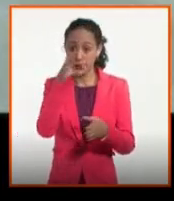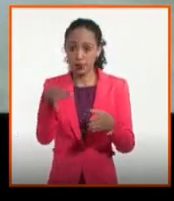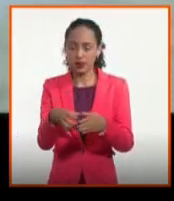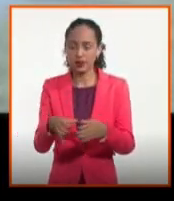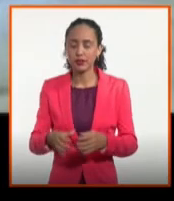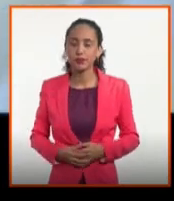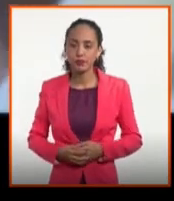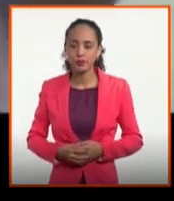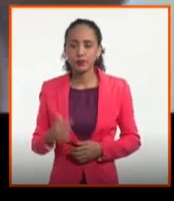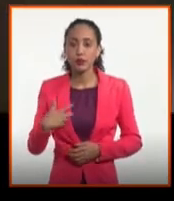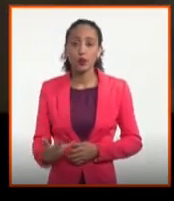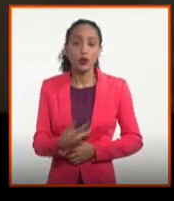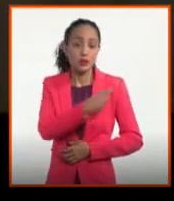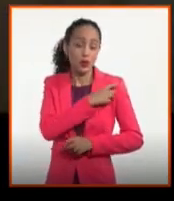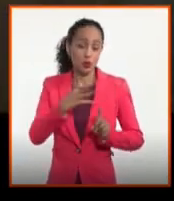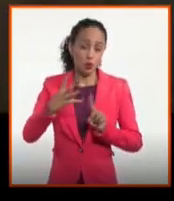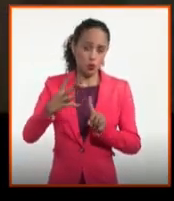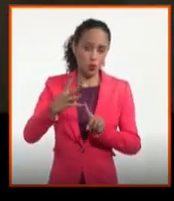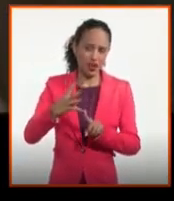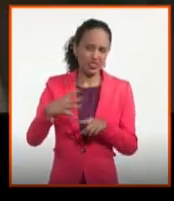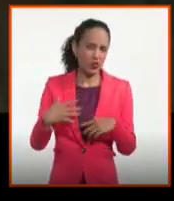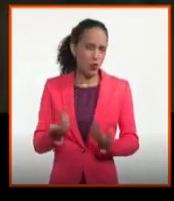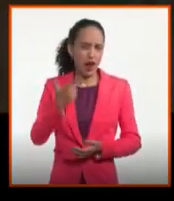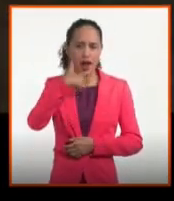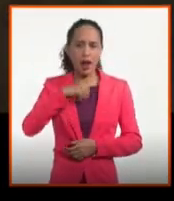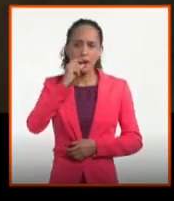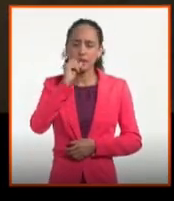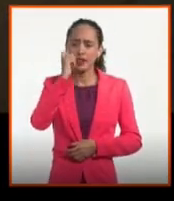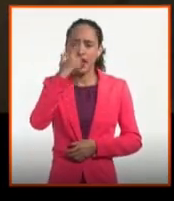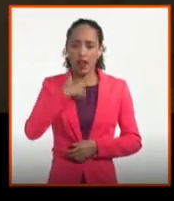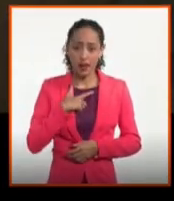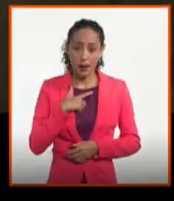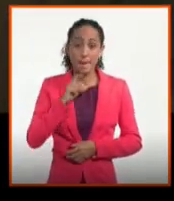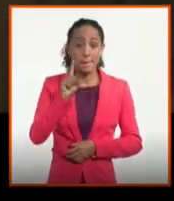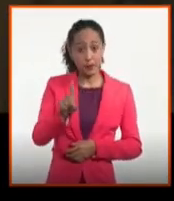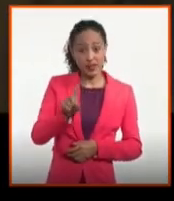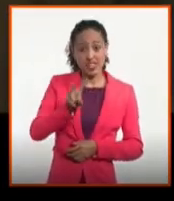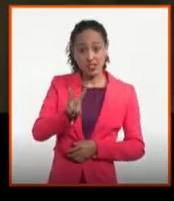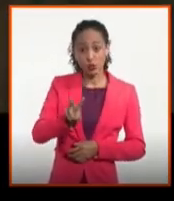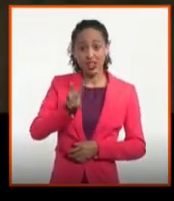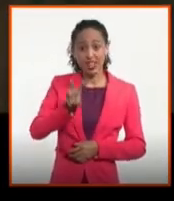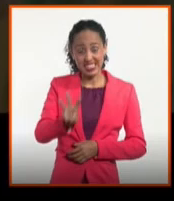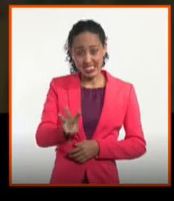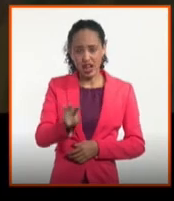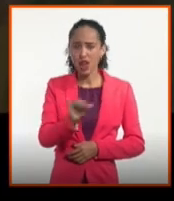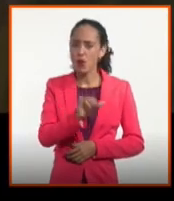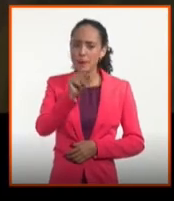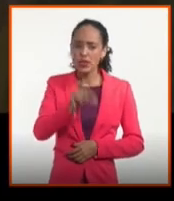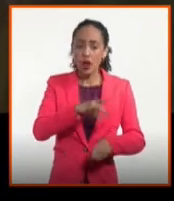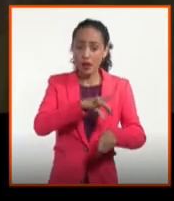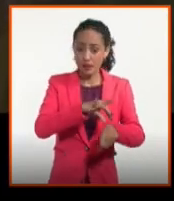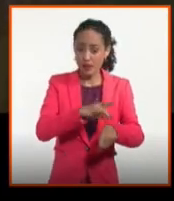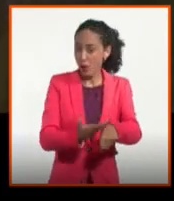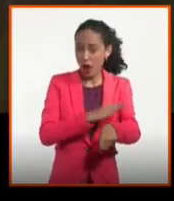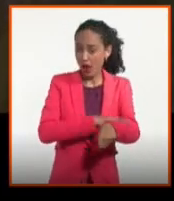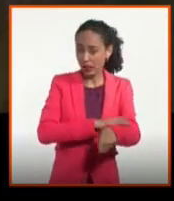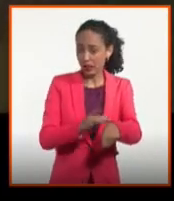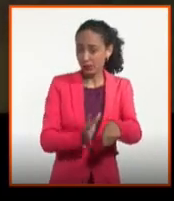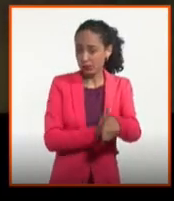del esfuerzo de abdalá la primera segunda y tercera dosis y también los convalecientes que tienen más de tres meses